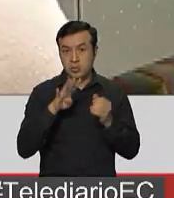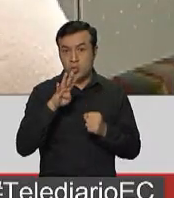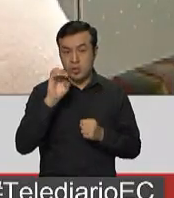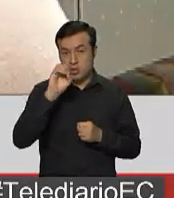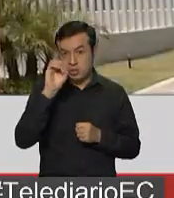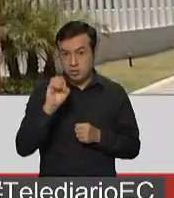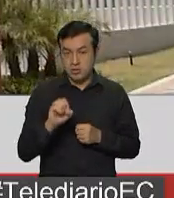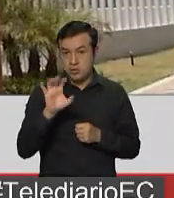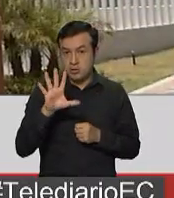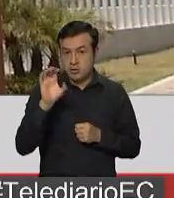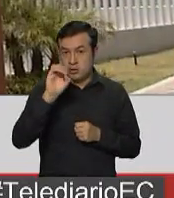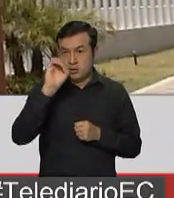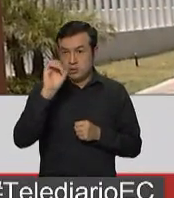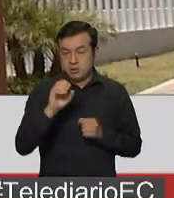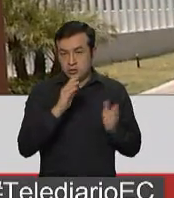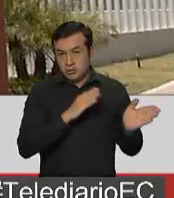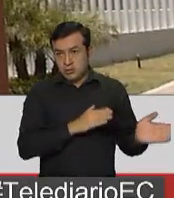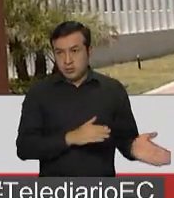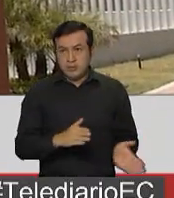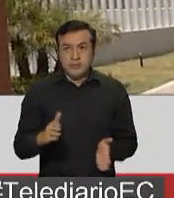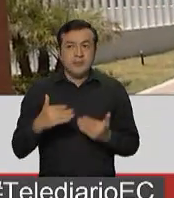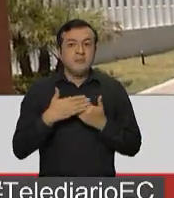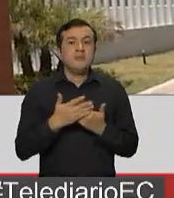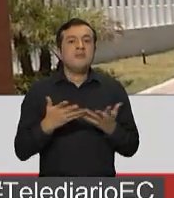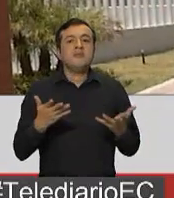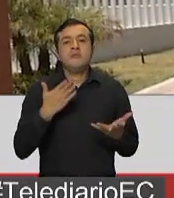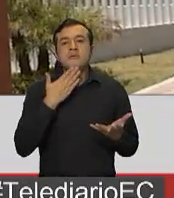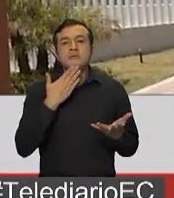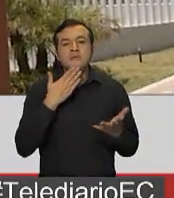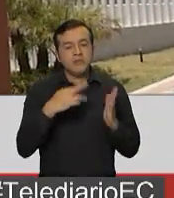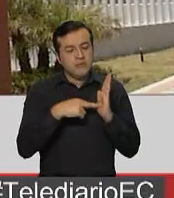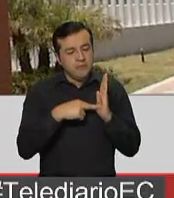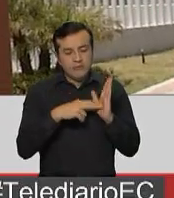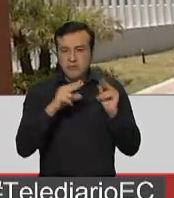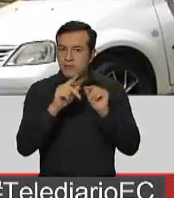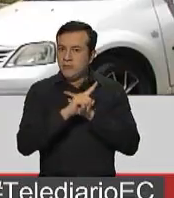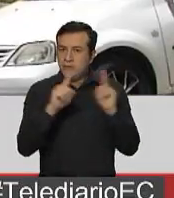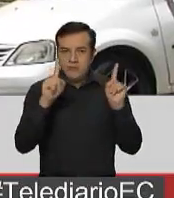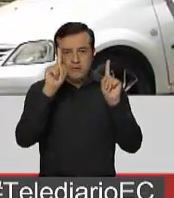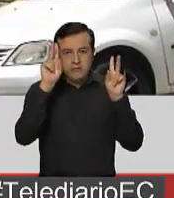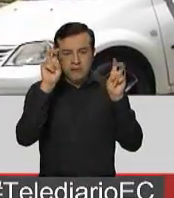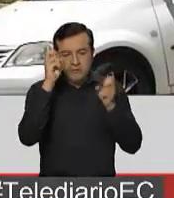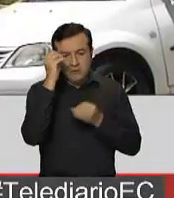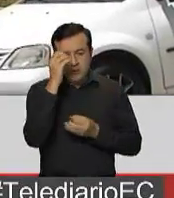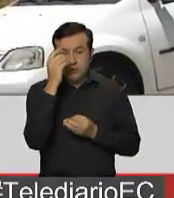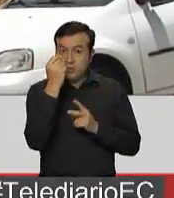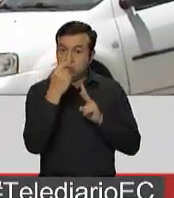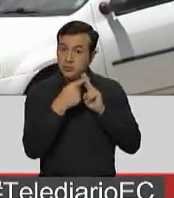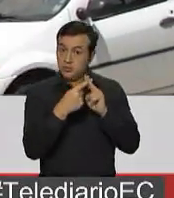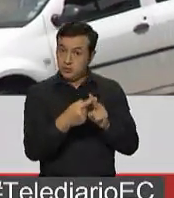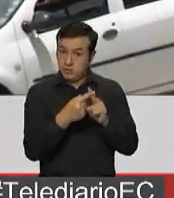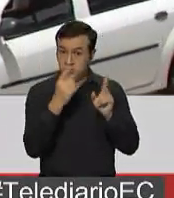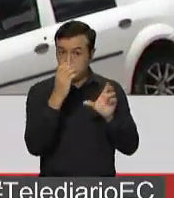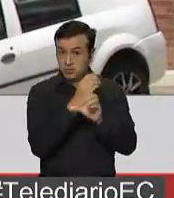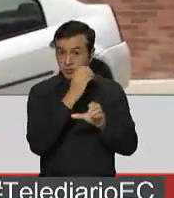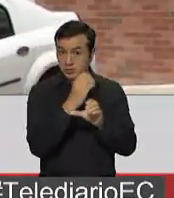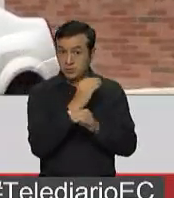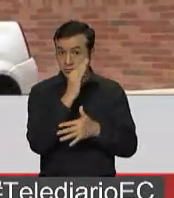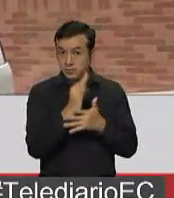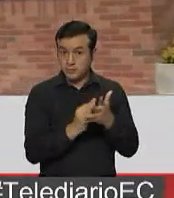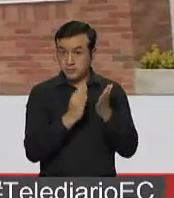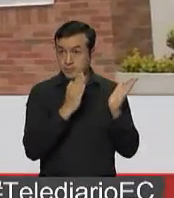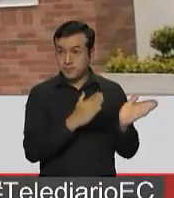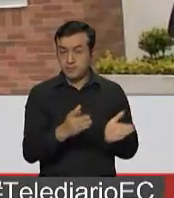40 al 50% y no se considerará como requisito el informe de Buró de Crédito para el cálculo de la capacidad